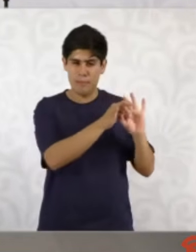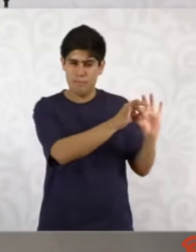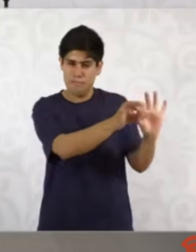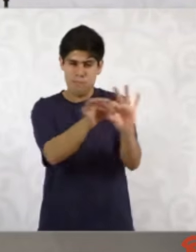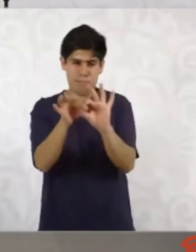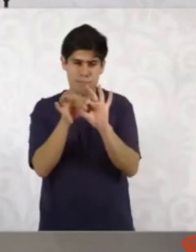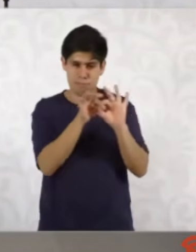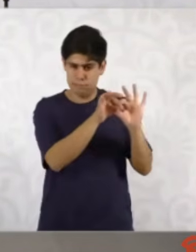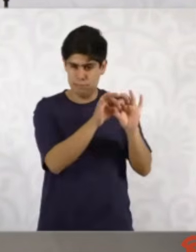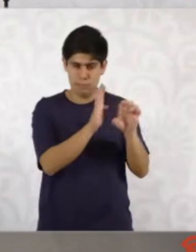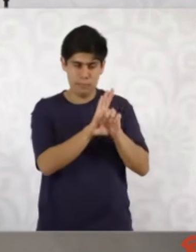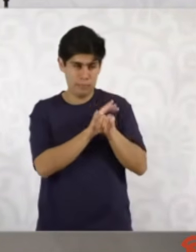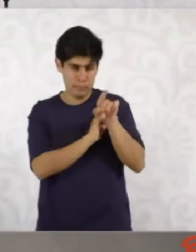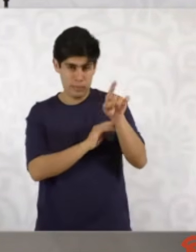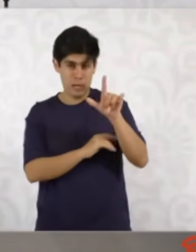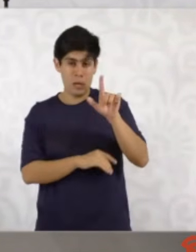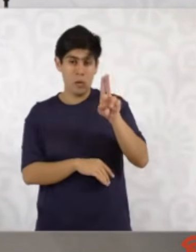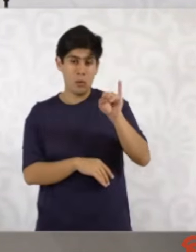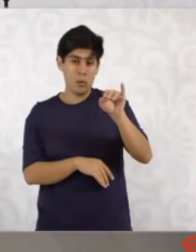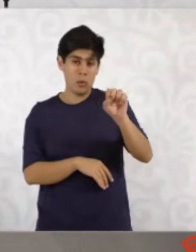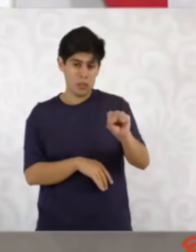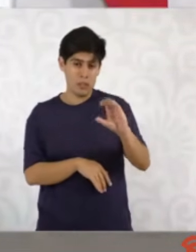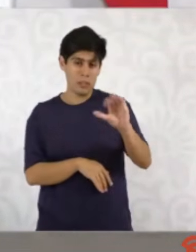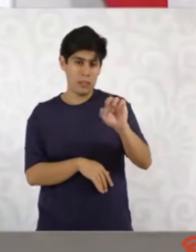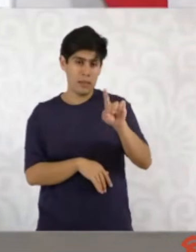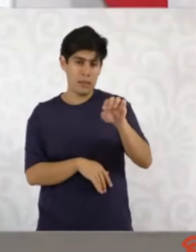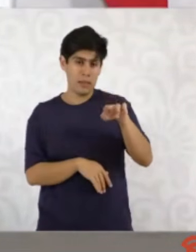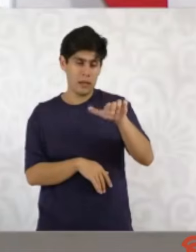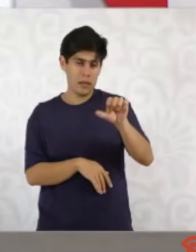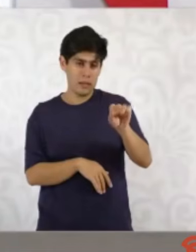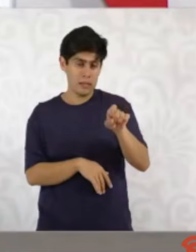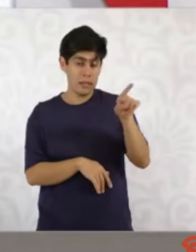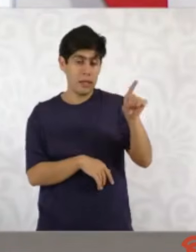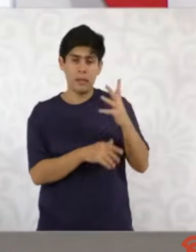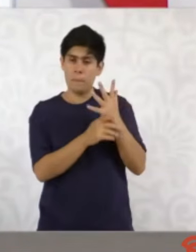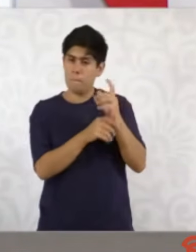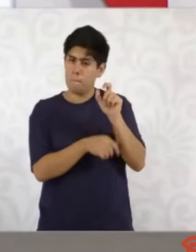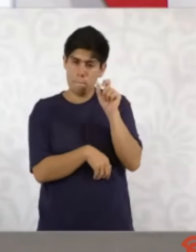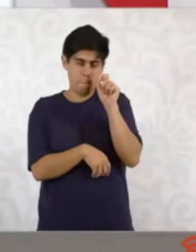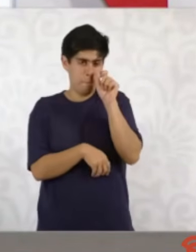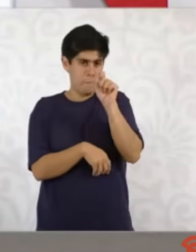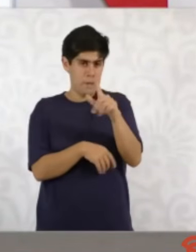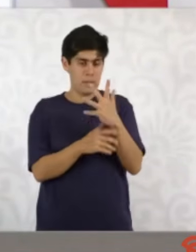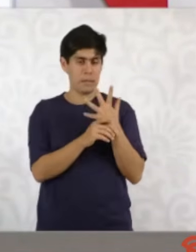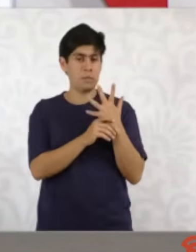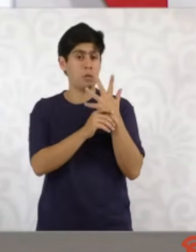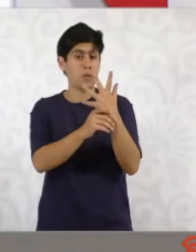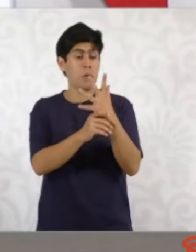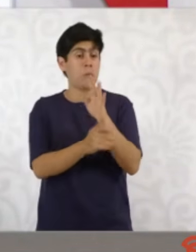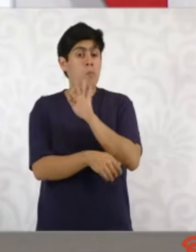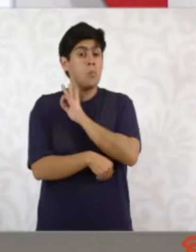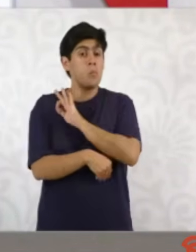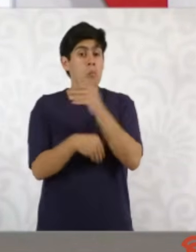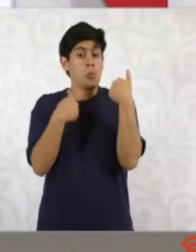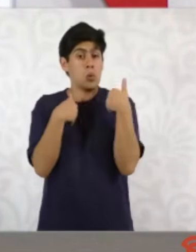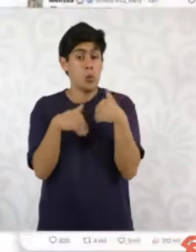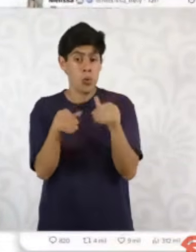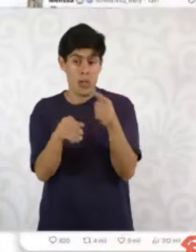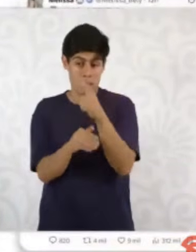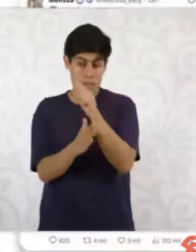Luis Cárdenas. Alertan que nuevos lineamientos sobre derechos de las audiencias podrían abrir la puerta a la